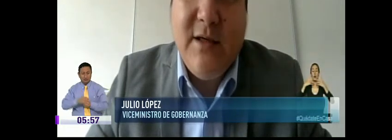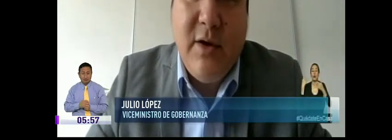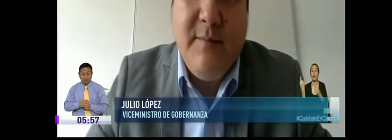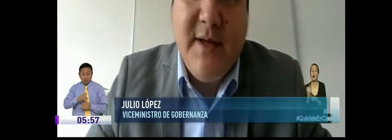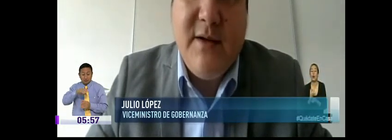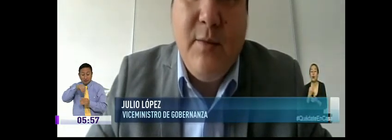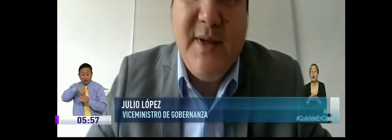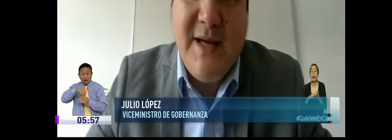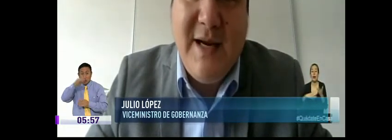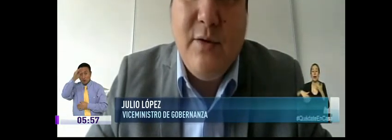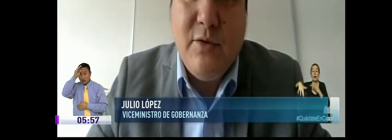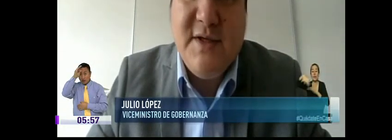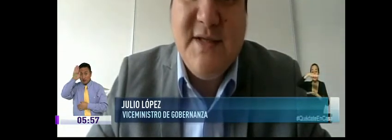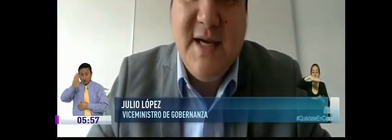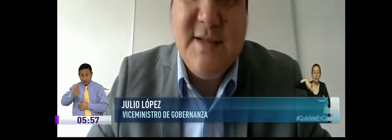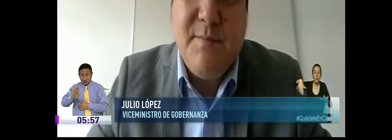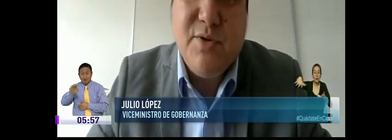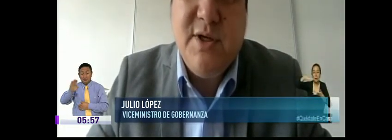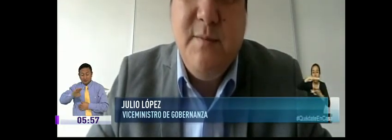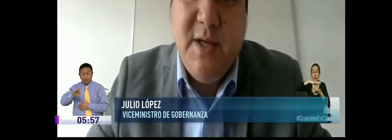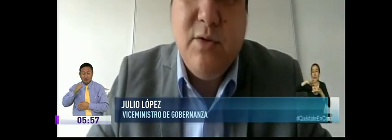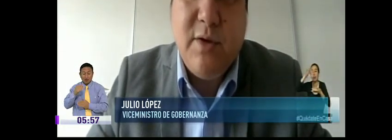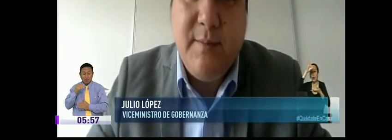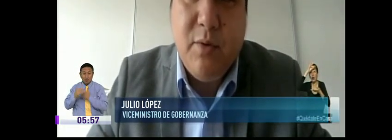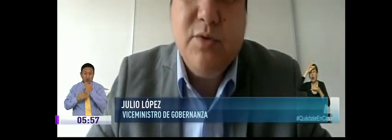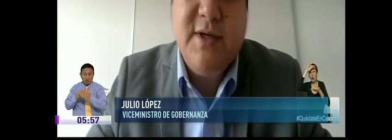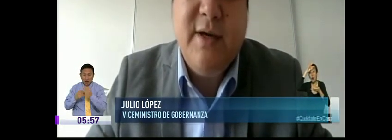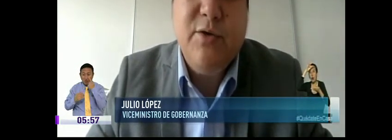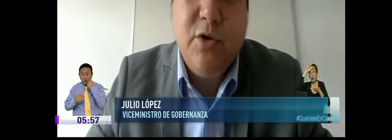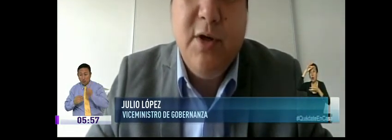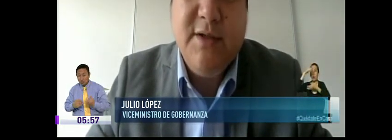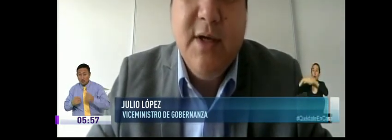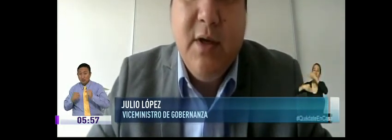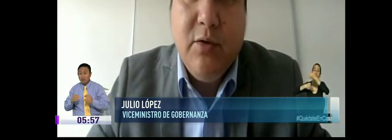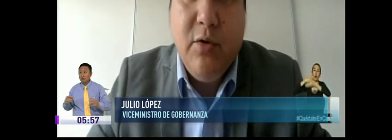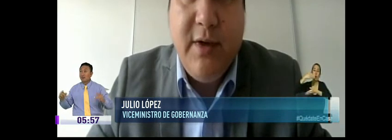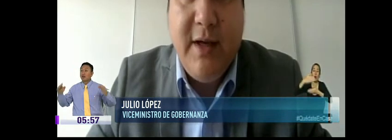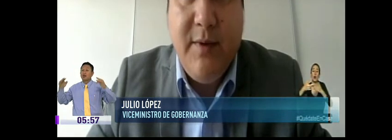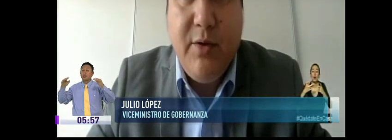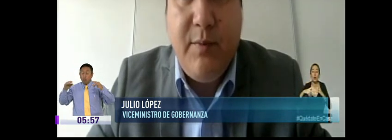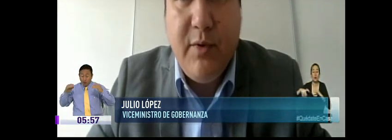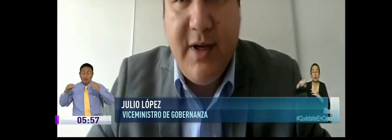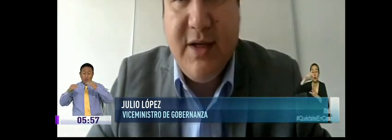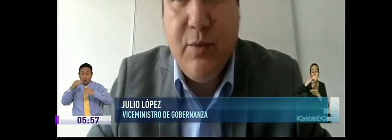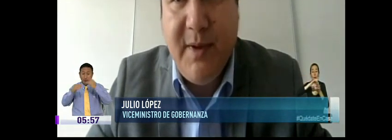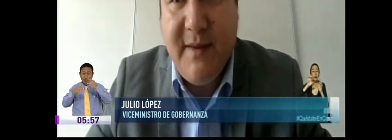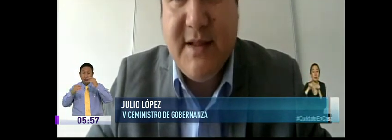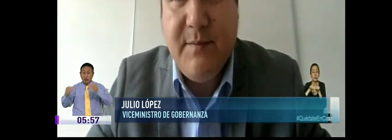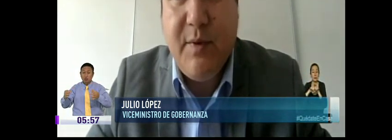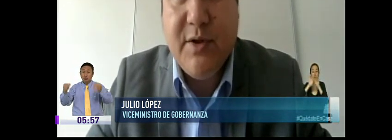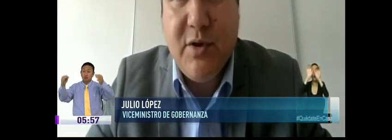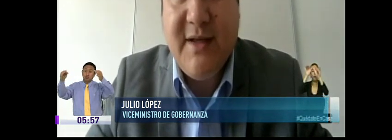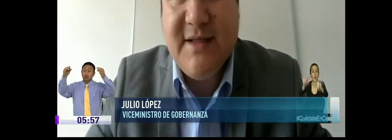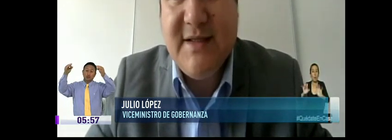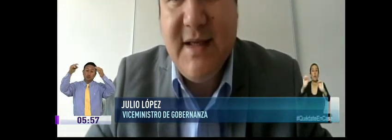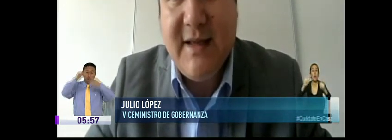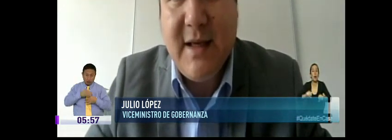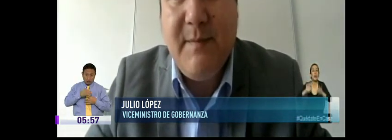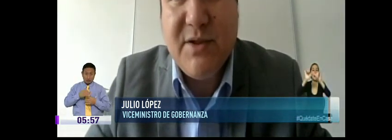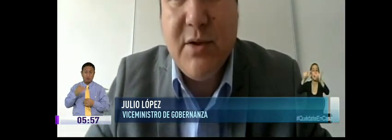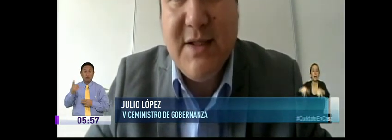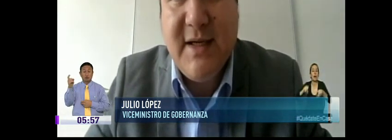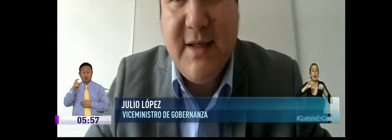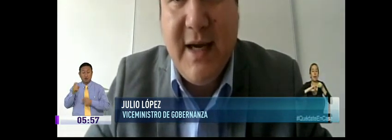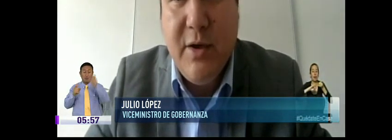es en los ambientes hospitalarios donde se hacen procedimientos que producen aerosoles, donde el virus podría suspenderse, y por eso la necesidad